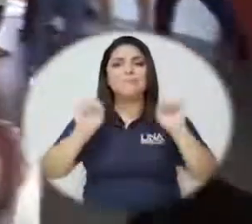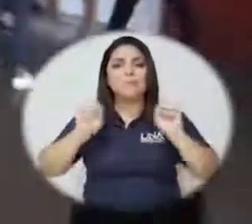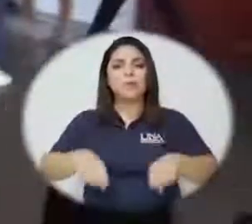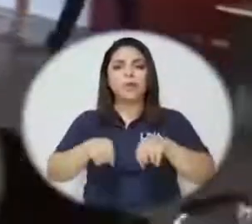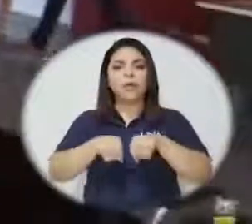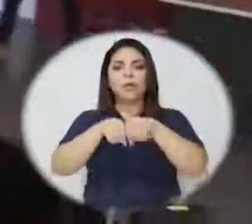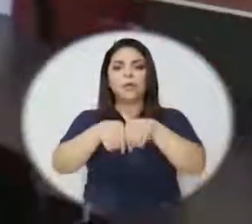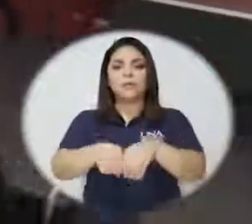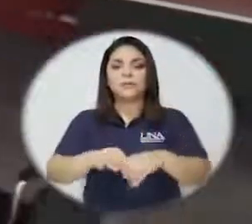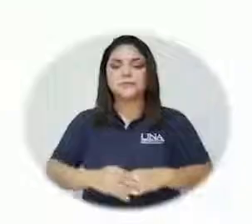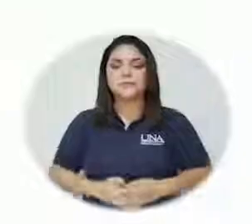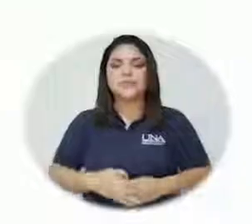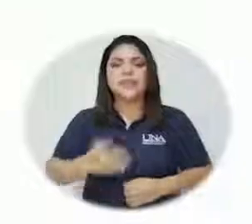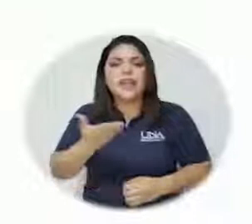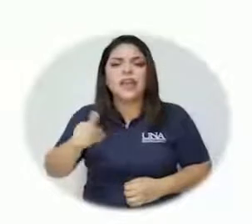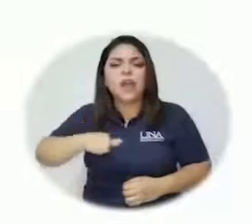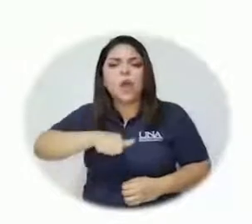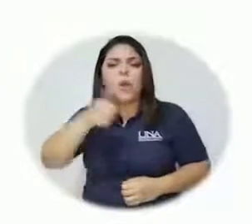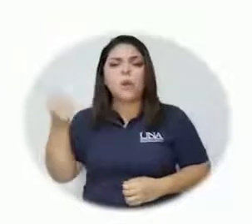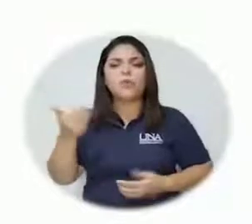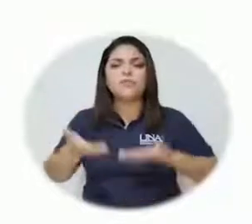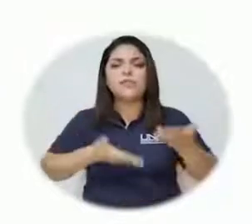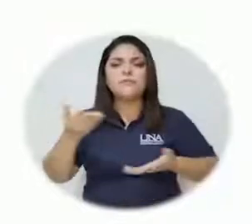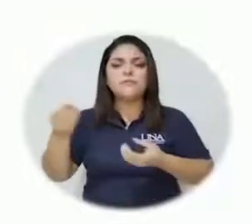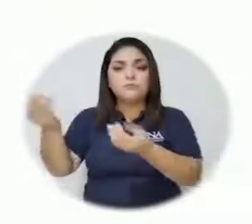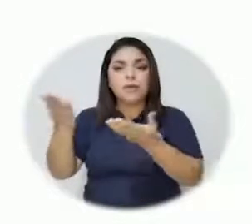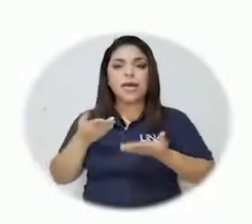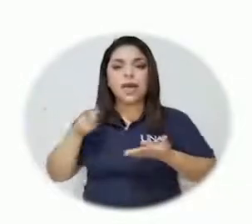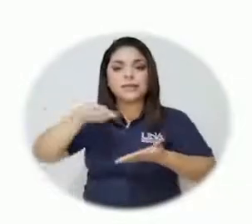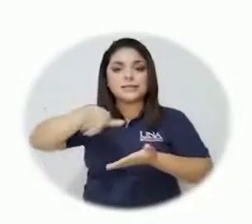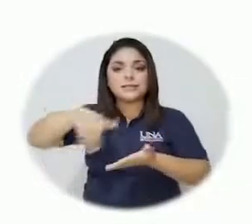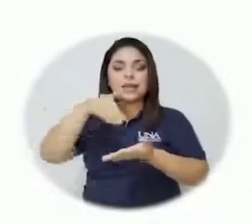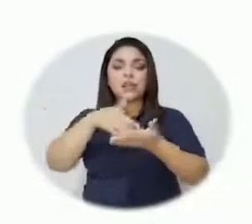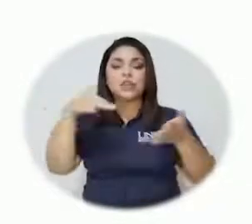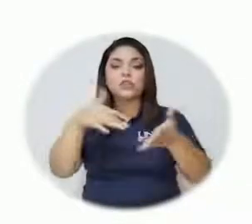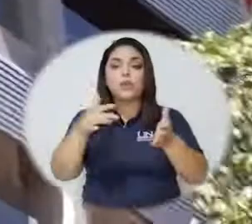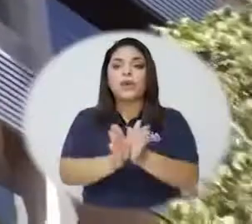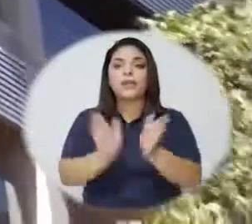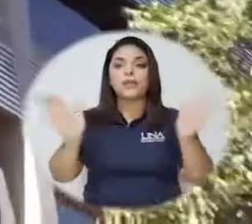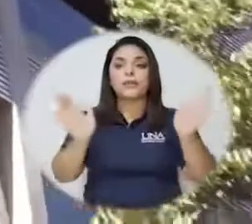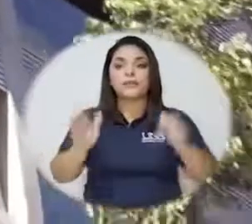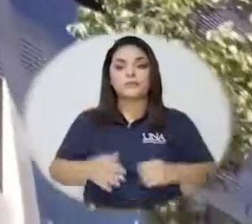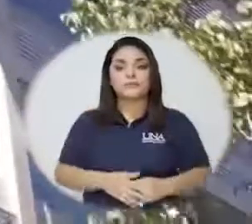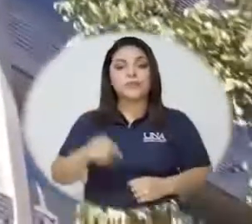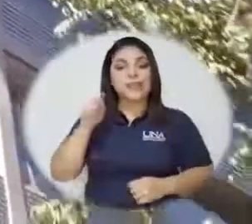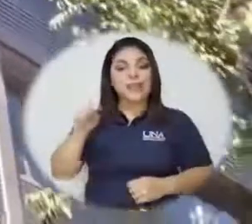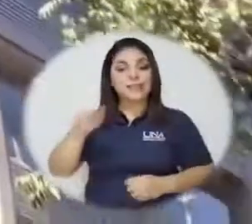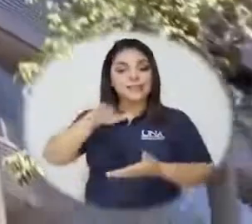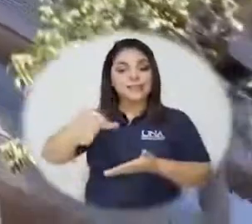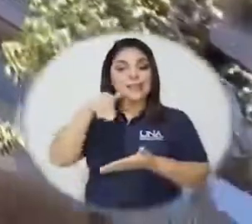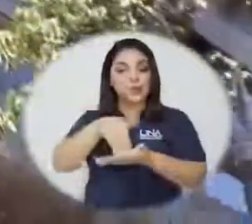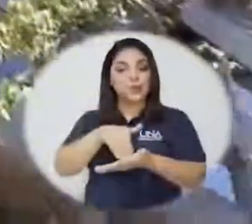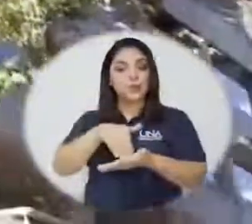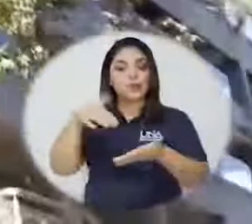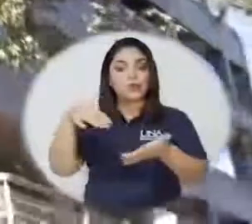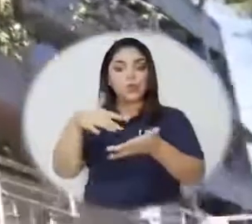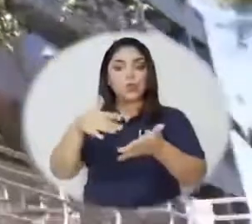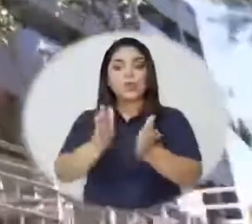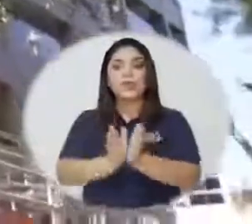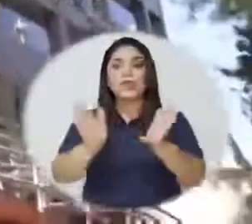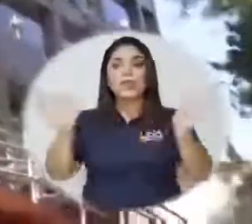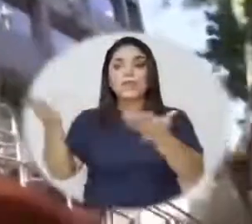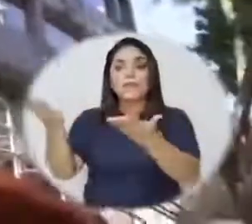para graduarse. ¿Qué otros servicios brinda el Centro de Estudios Generales? El Centro de Estudios Generales